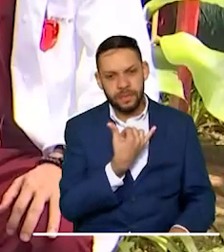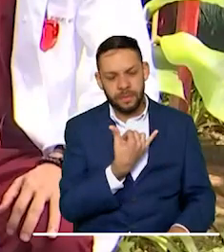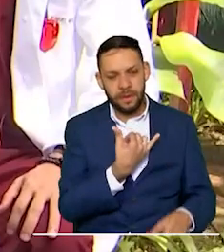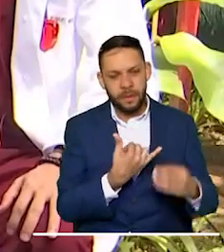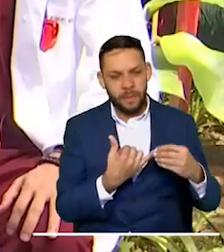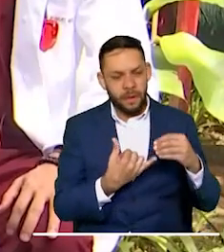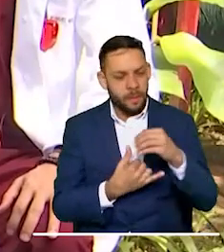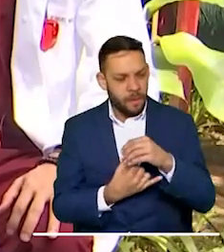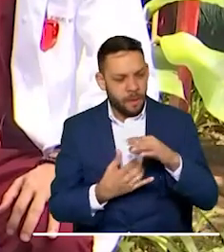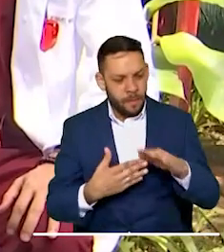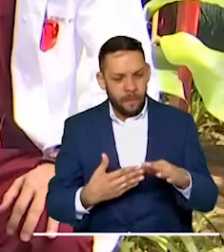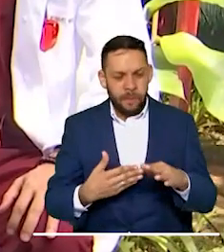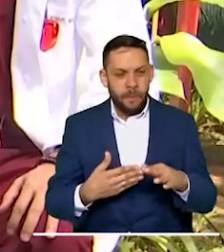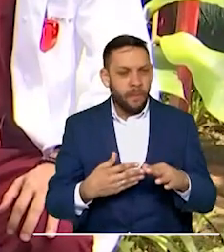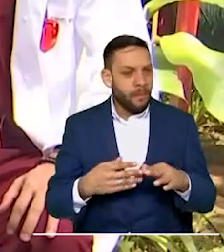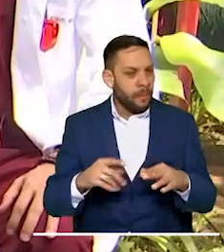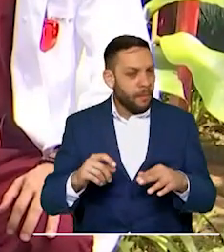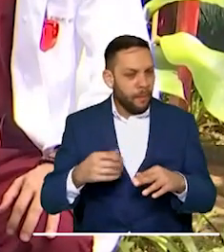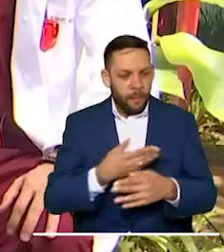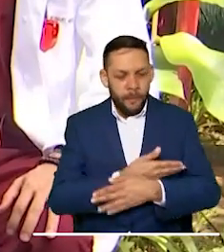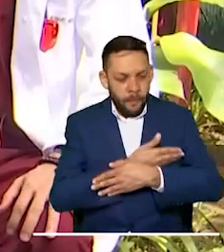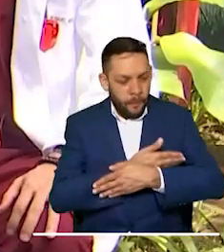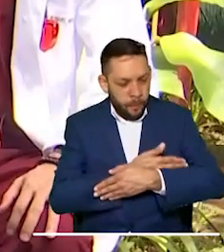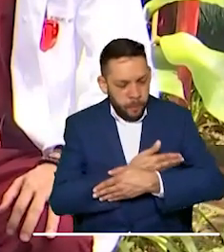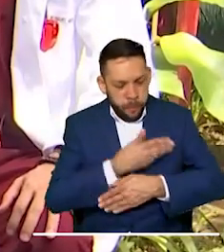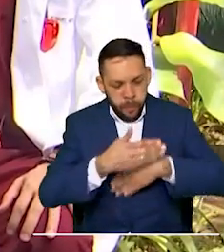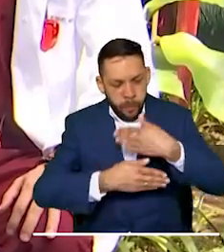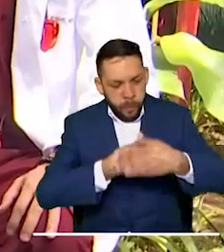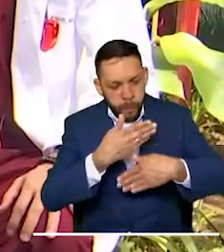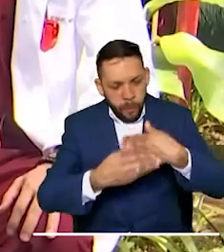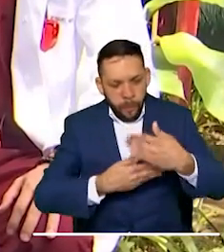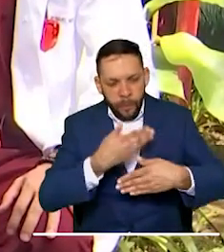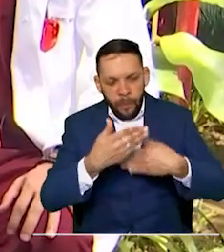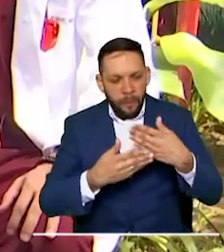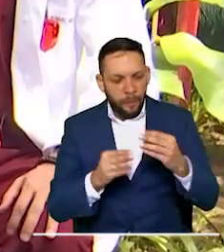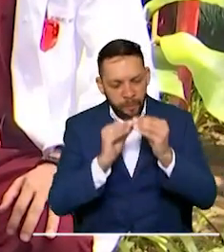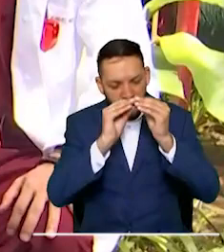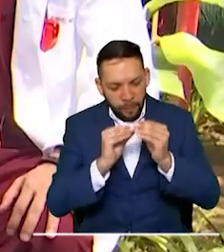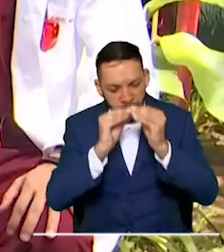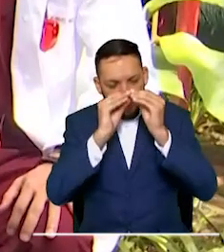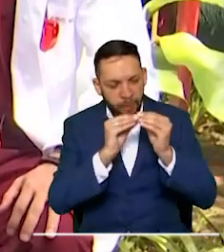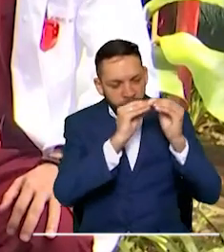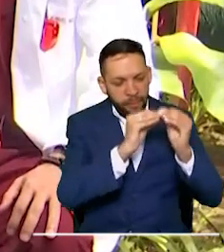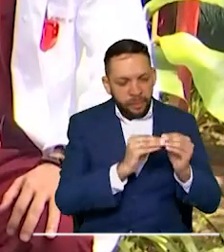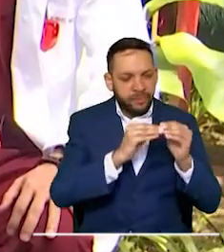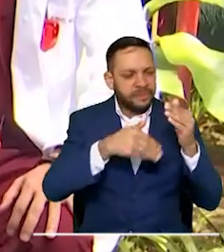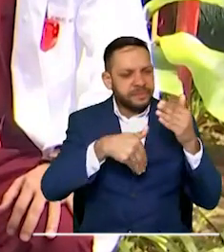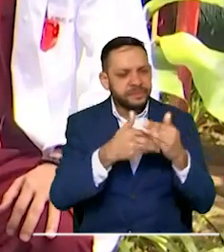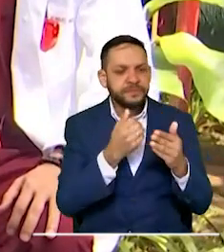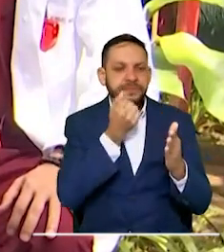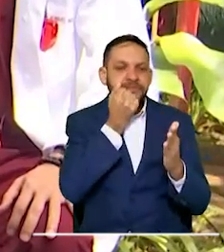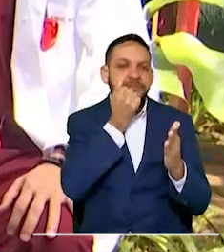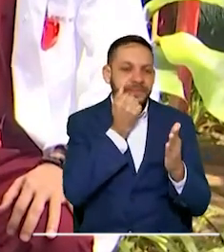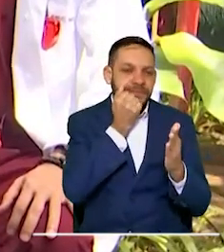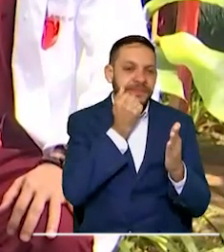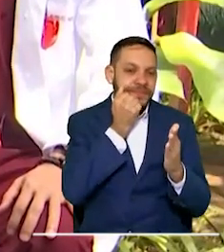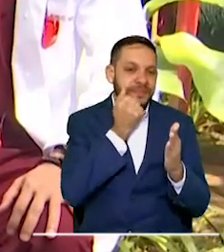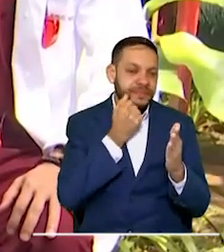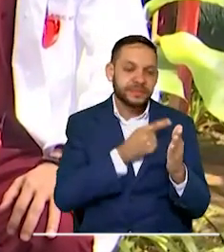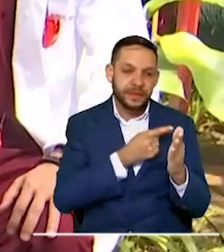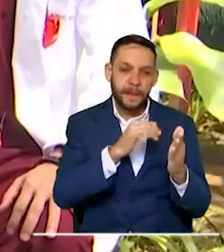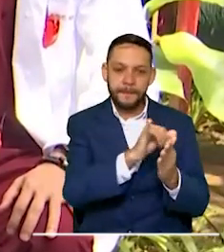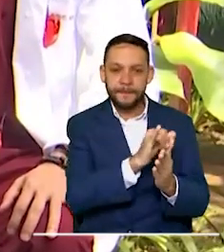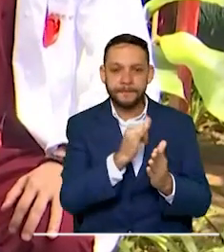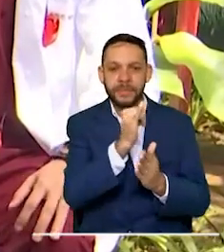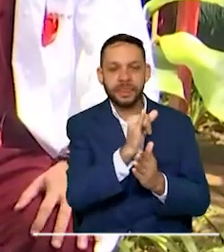la vida, desde los primeros momentos en que se desarrolla la mujer y sus primeras menstruaciones, en ocasiones trae